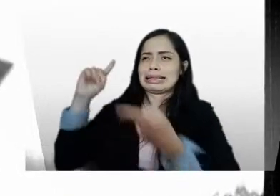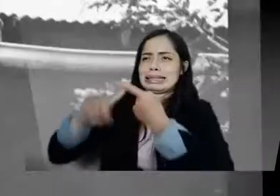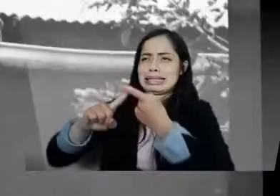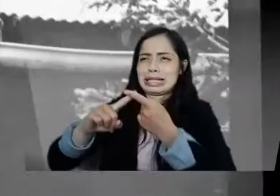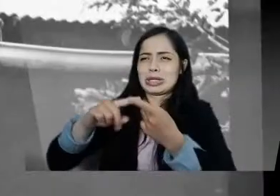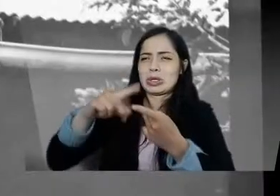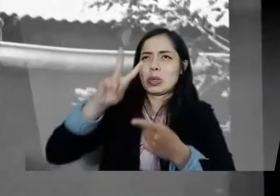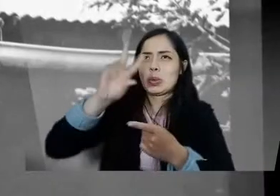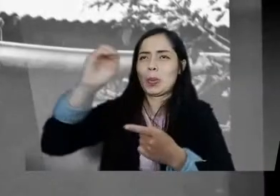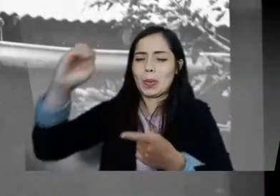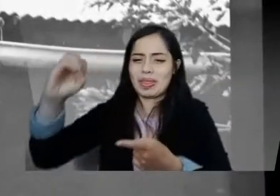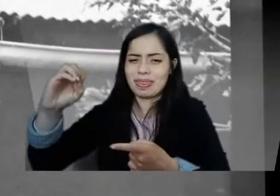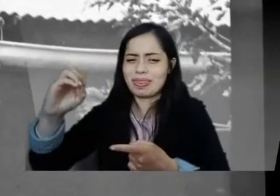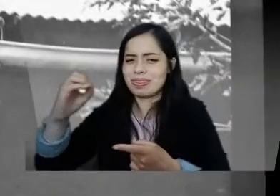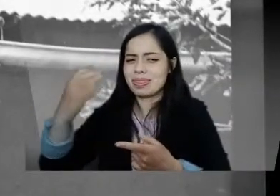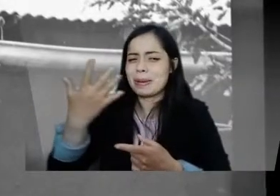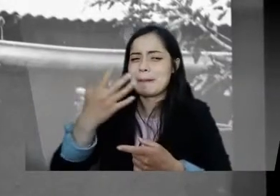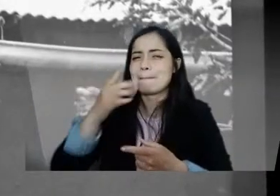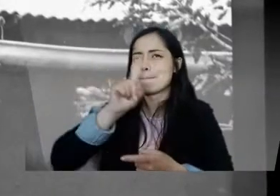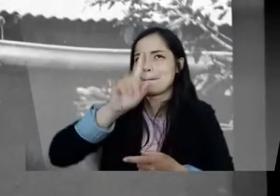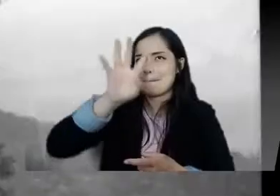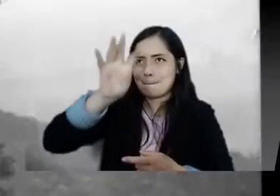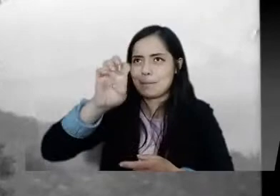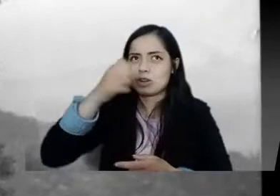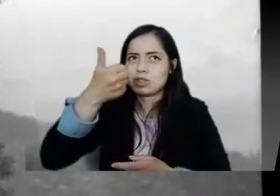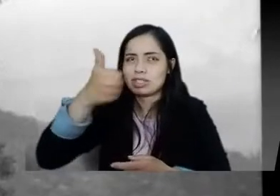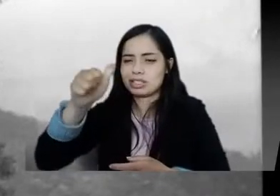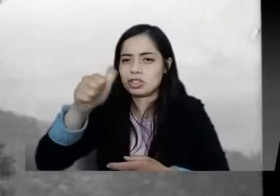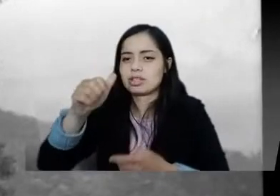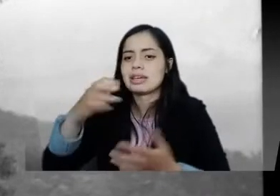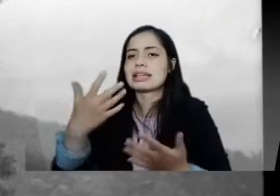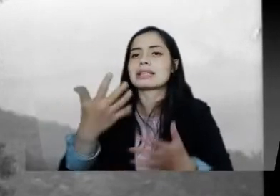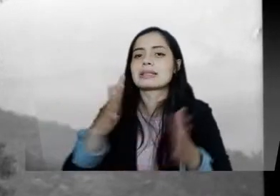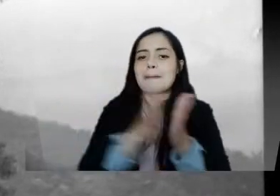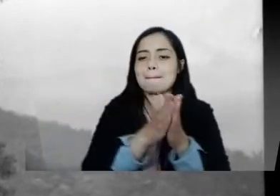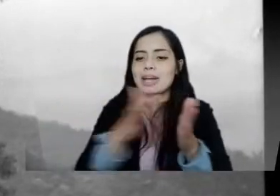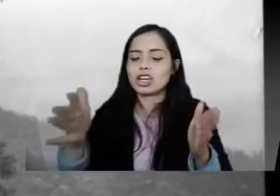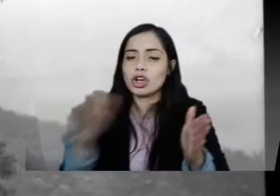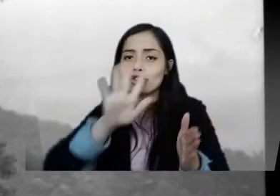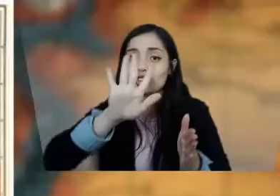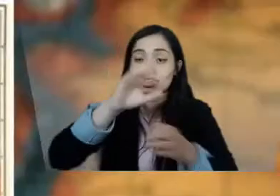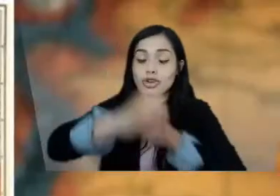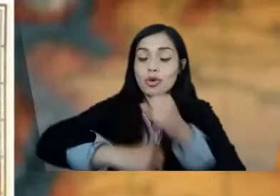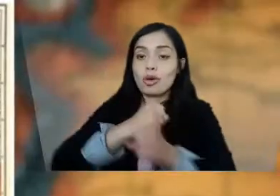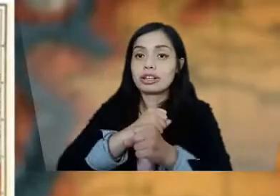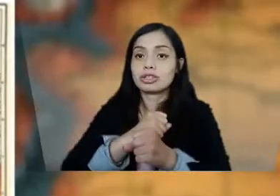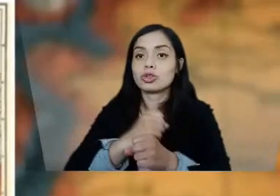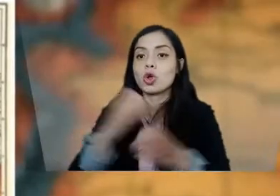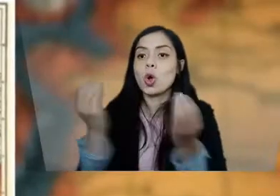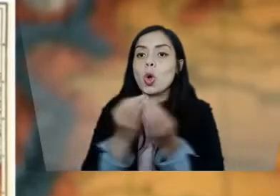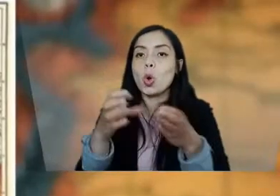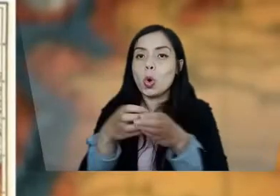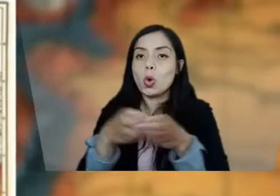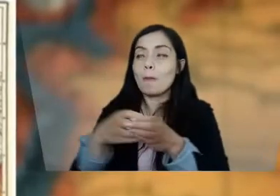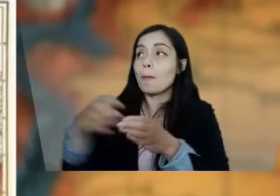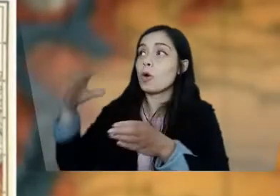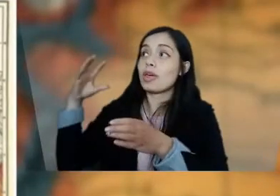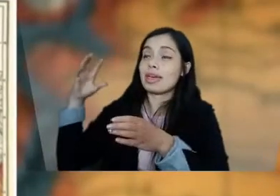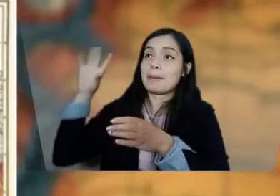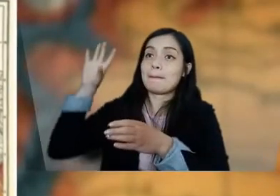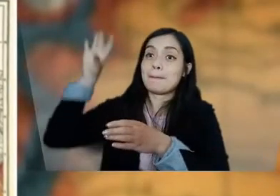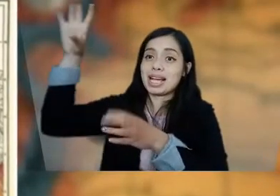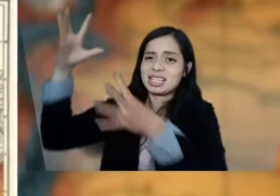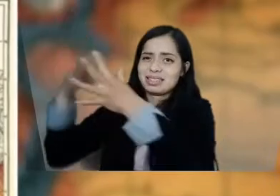5 años, un grupo de investigadores de Estados Unidos, liderados por Frank Chapman, vino a Colombia para estudiar la diversidad de aves en el